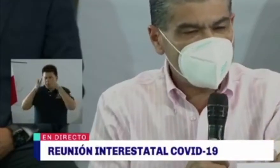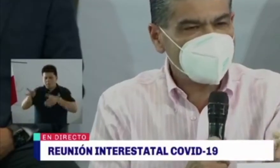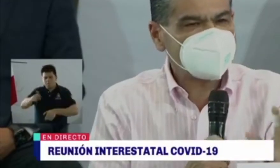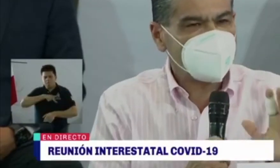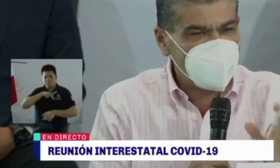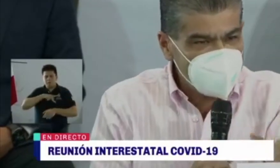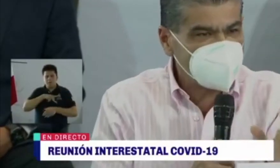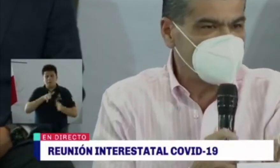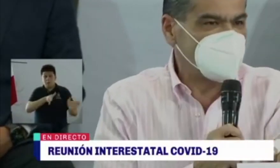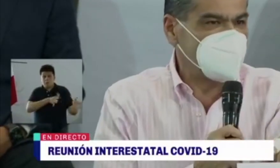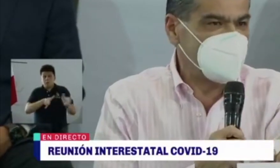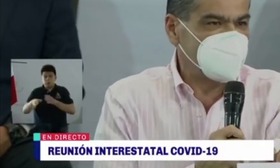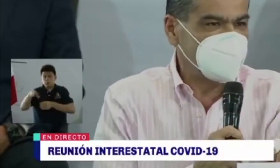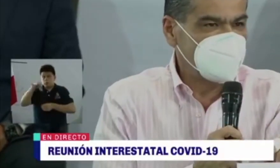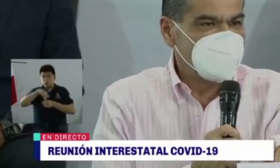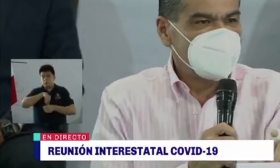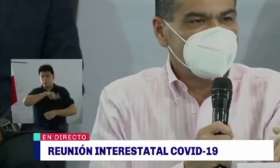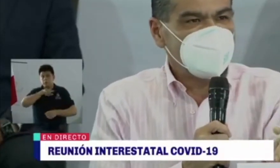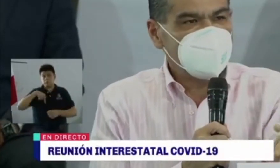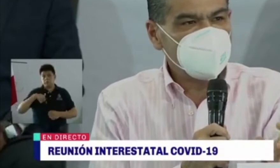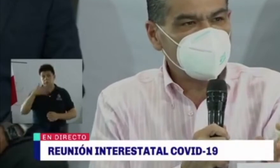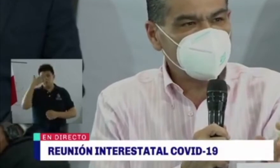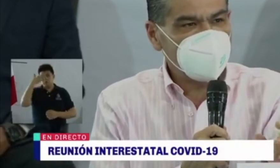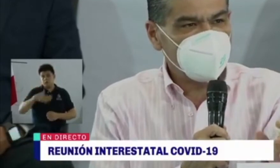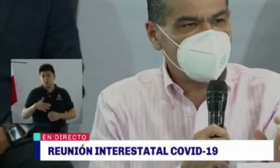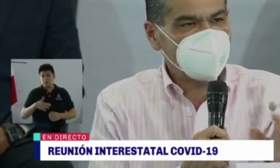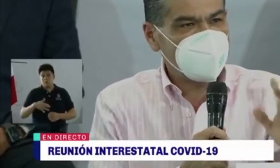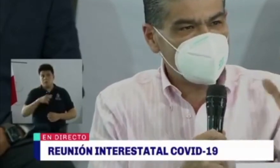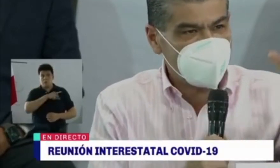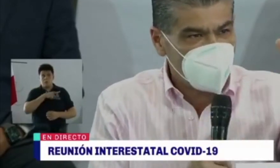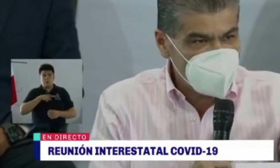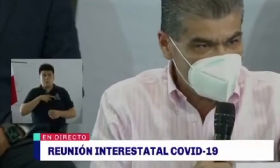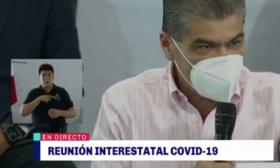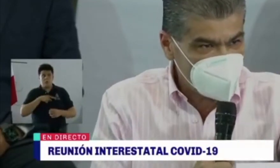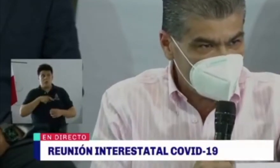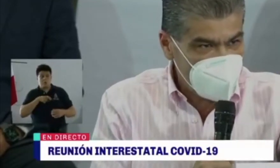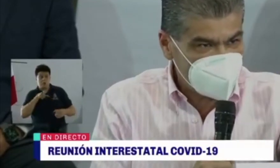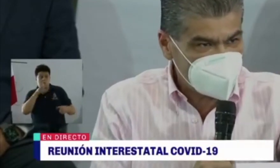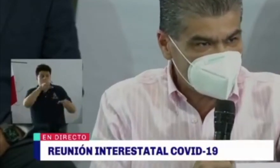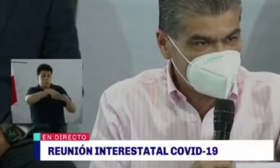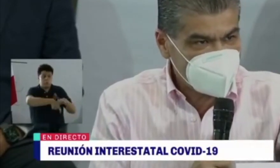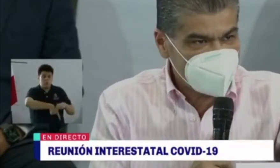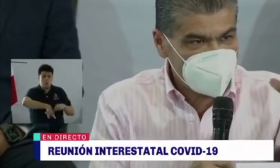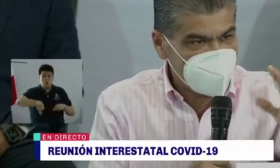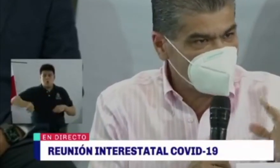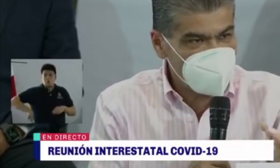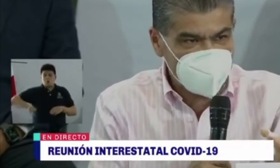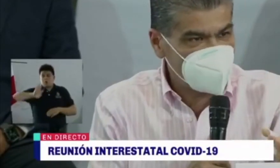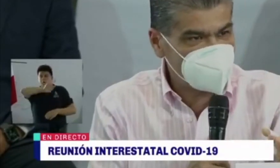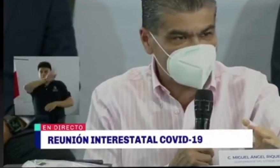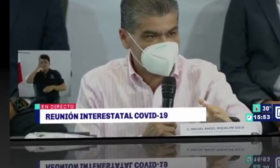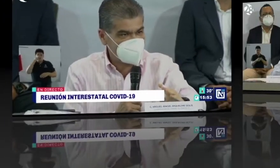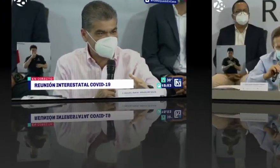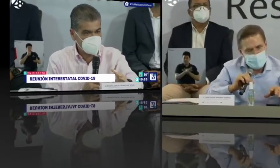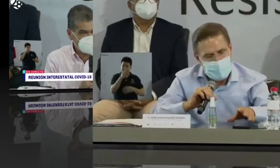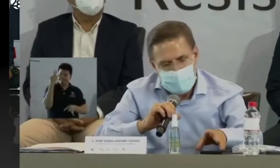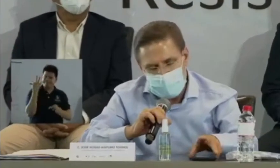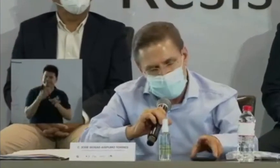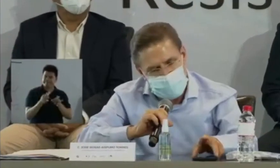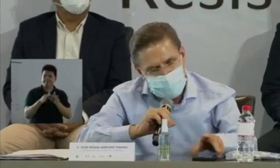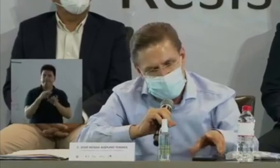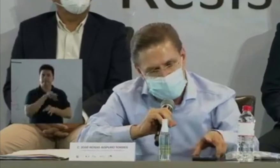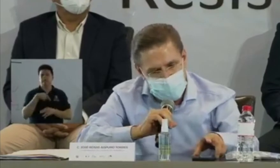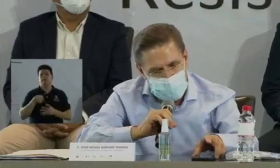electoral, sabemos de antemano que no se debe meter ni el gobierno federal ni el gobierno estatal.